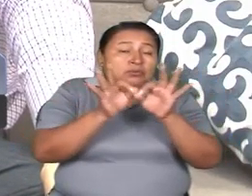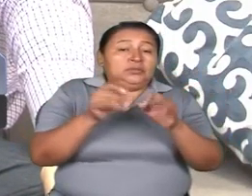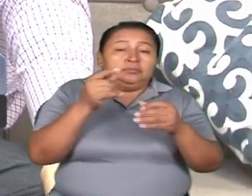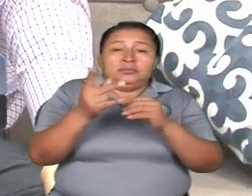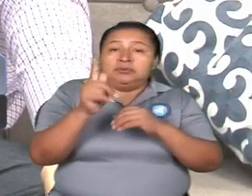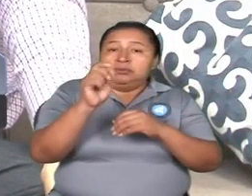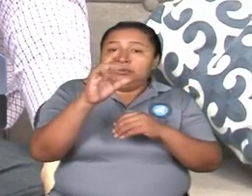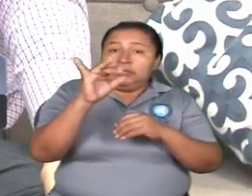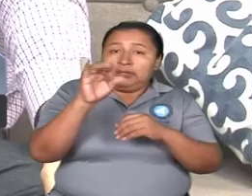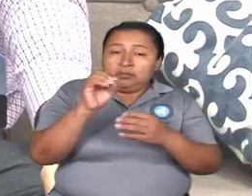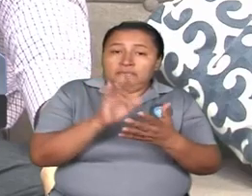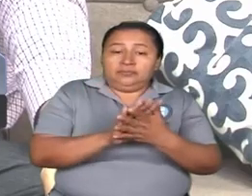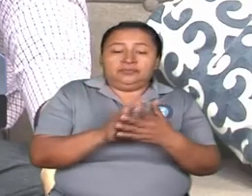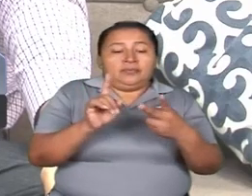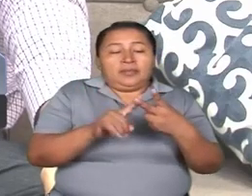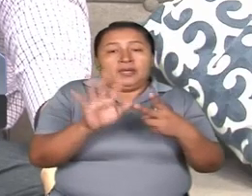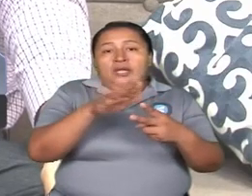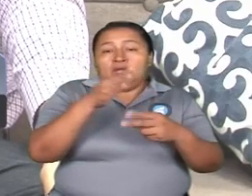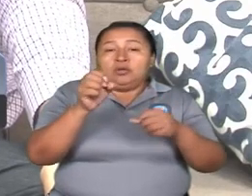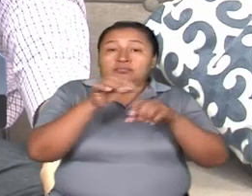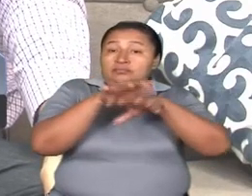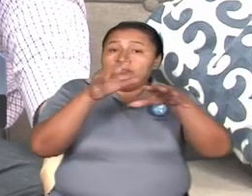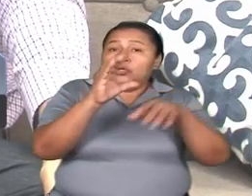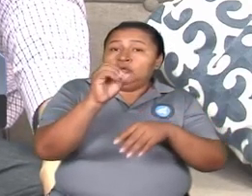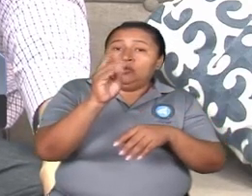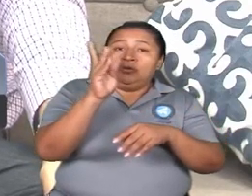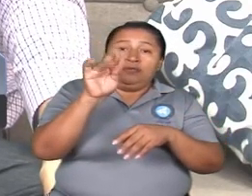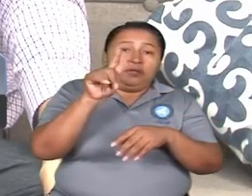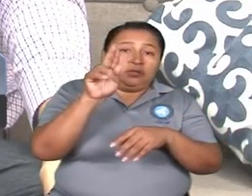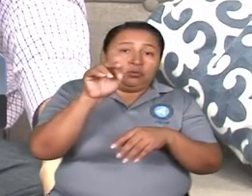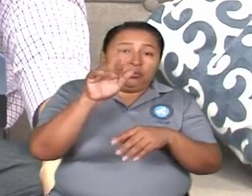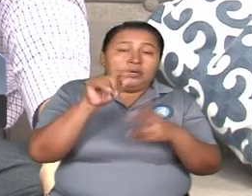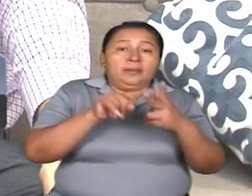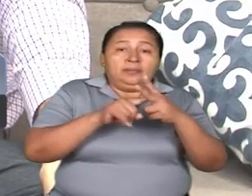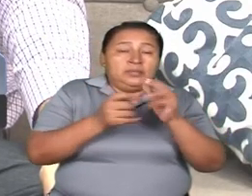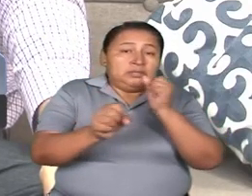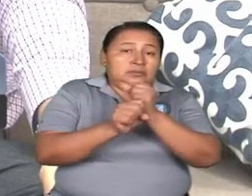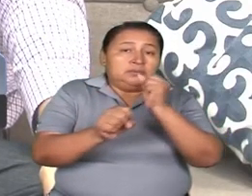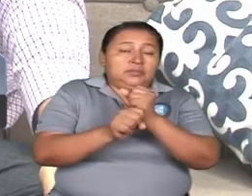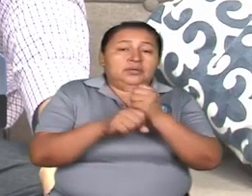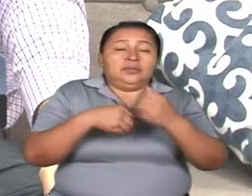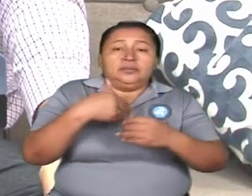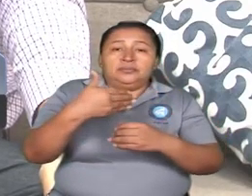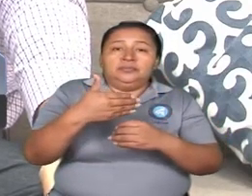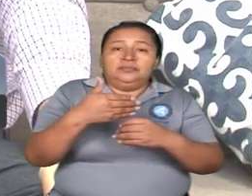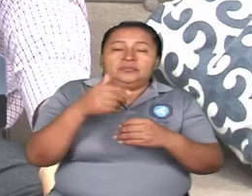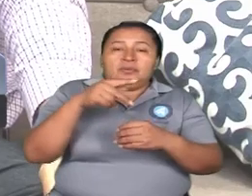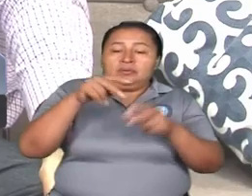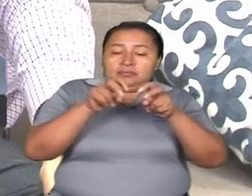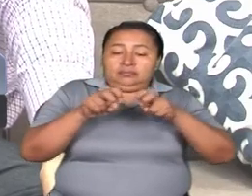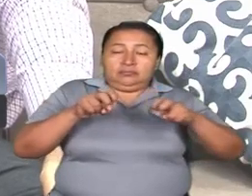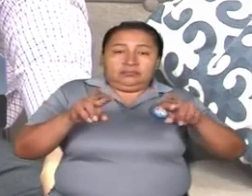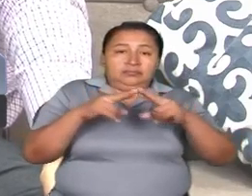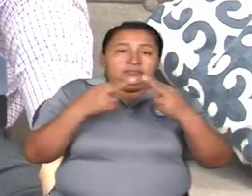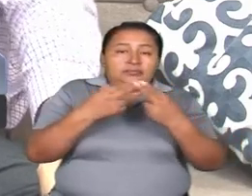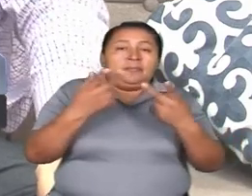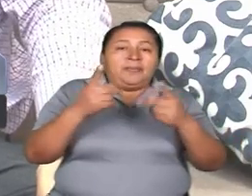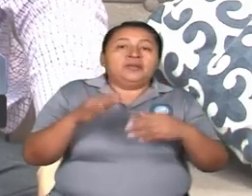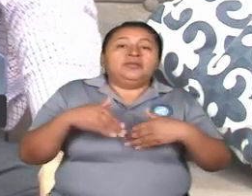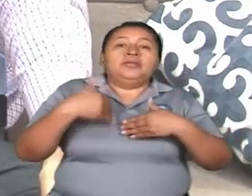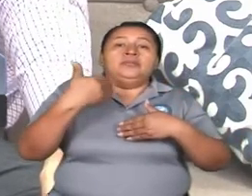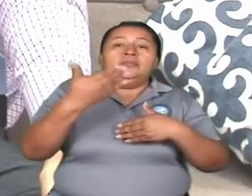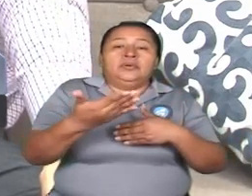técnica. Lo que es la parte de la cobertura, empezábamos con el trabajo del plenario, pero después se